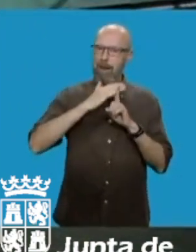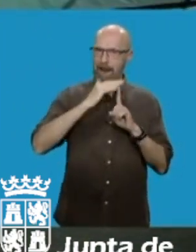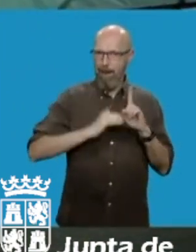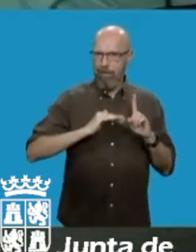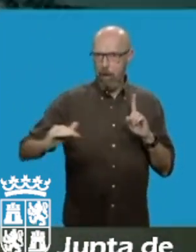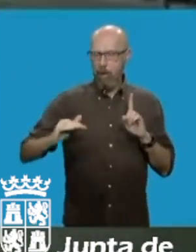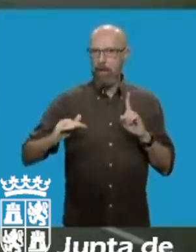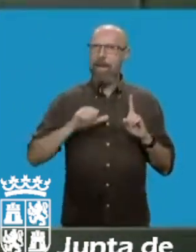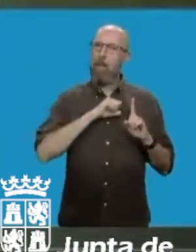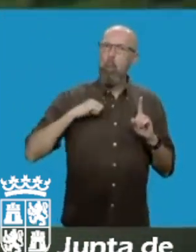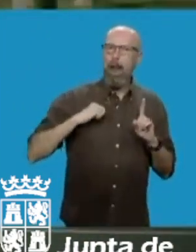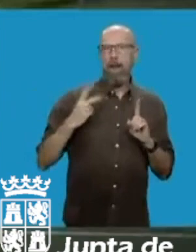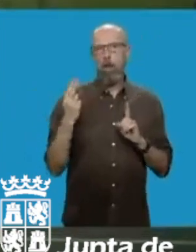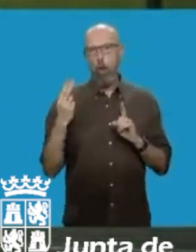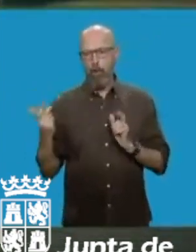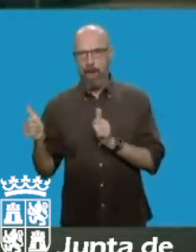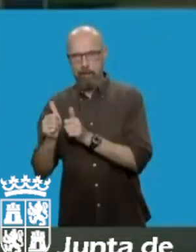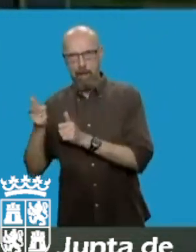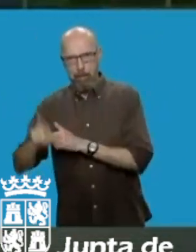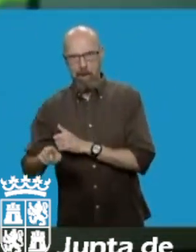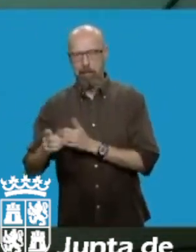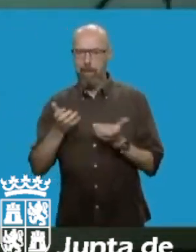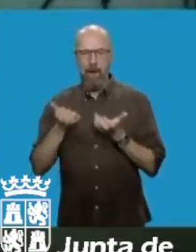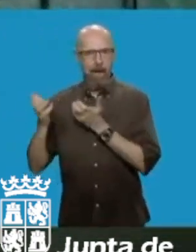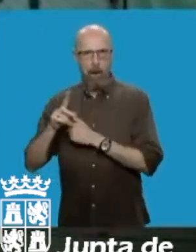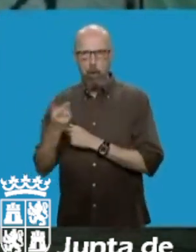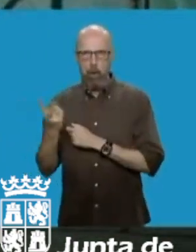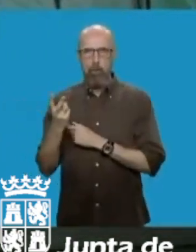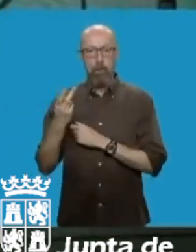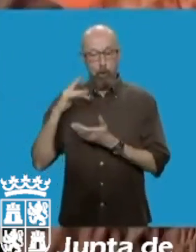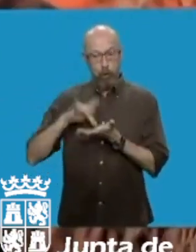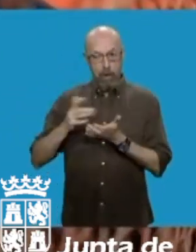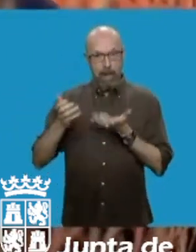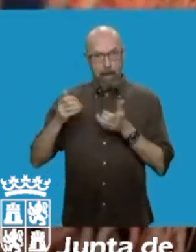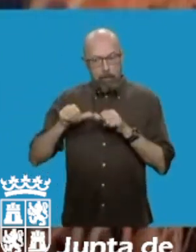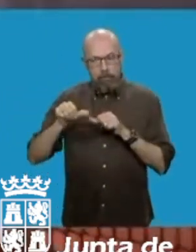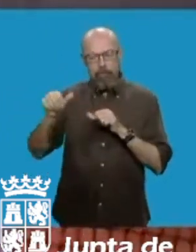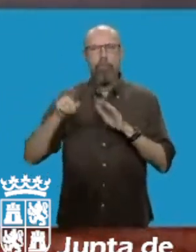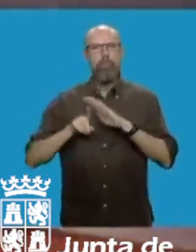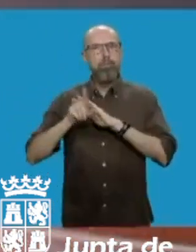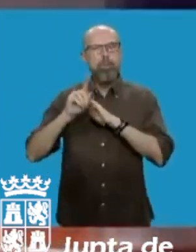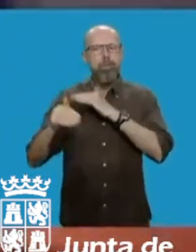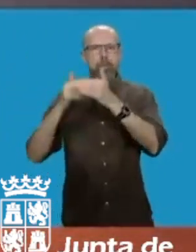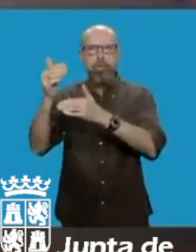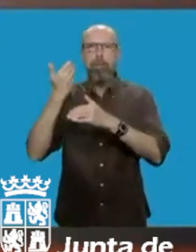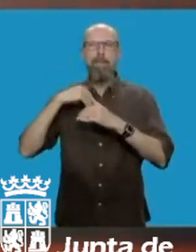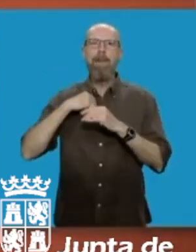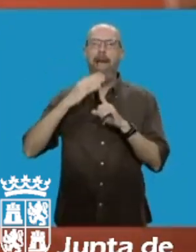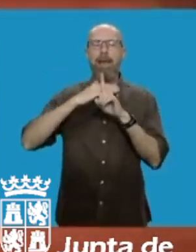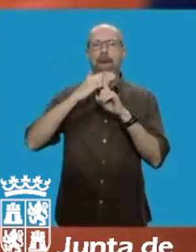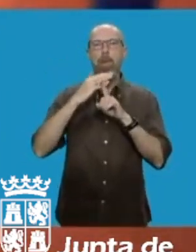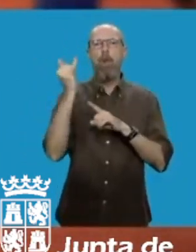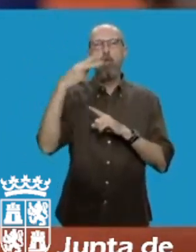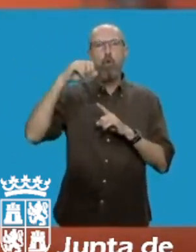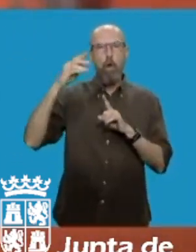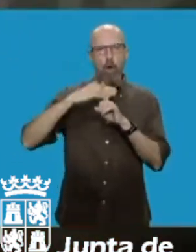individual y en dobles. Desde entonces, su carrera va en línea ascendente. Ya se ha colado en el top 10 del ranking mundial junior. Su trabajo